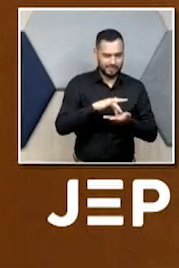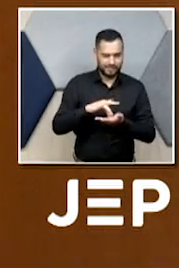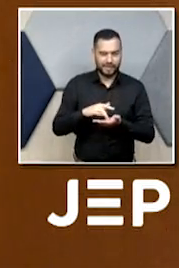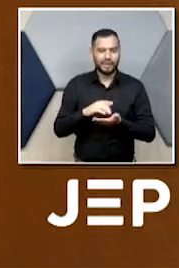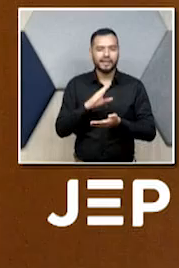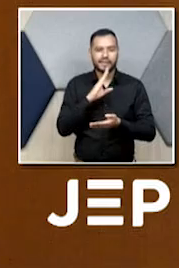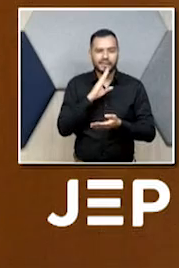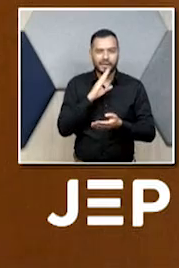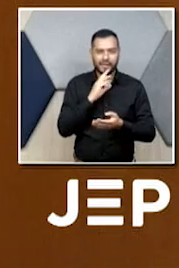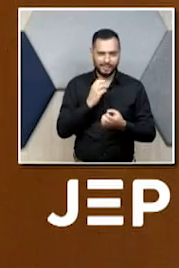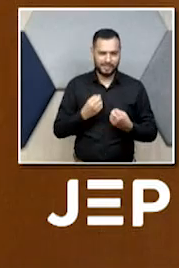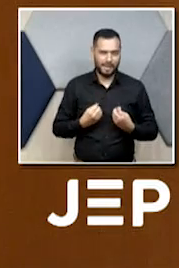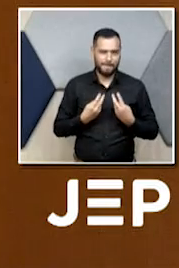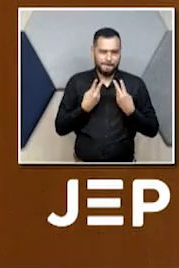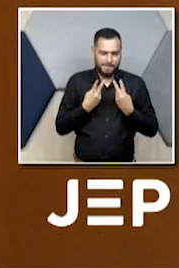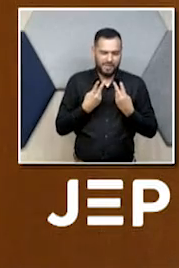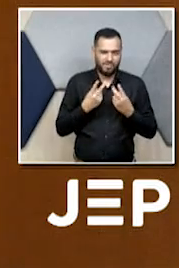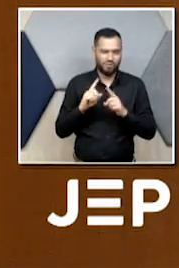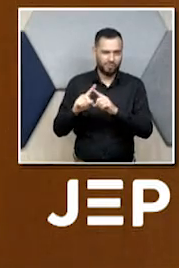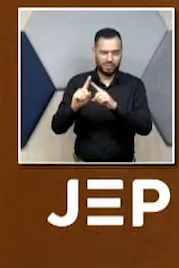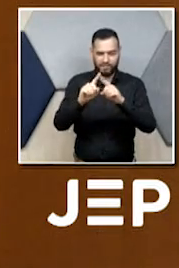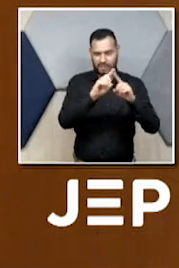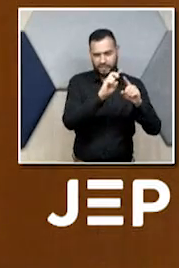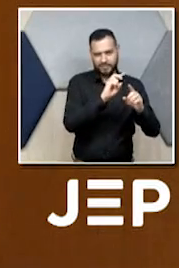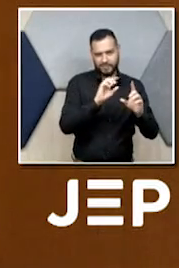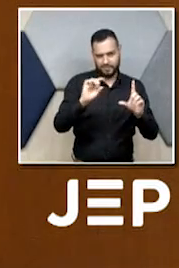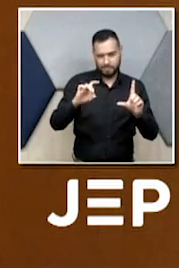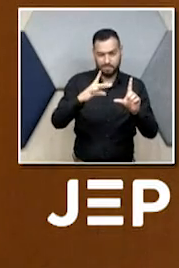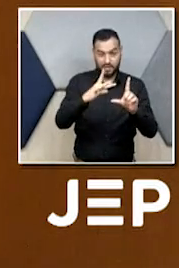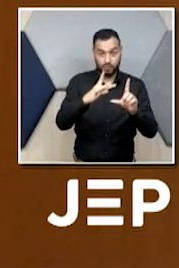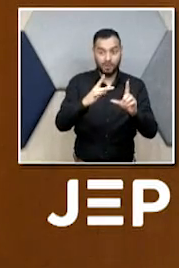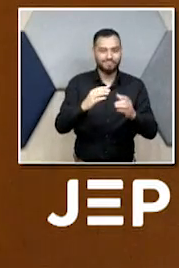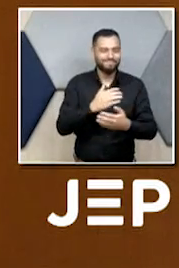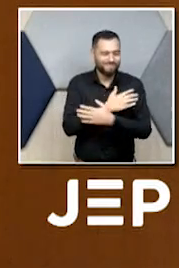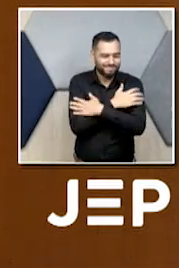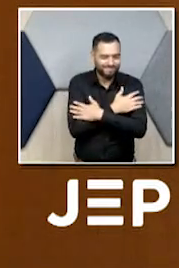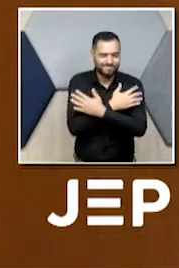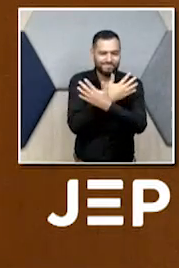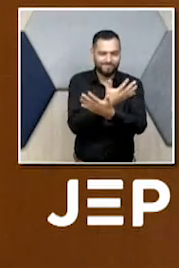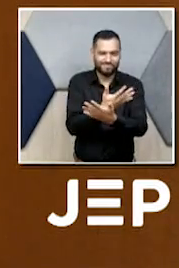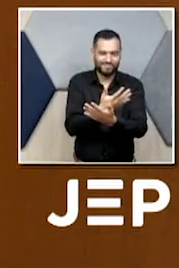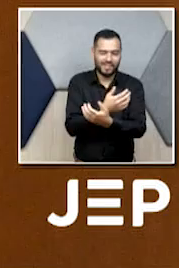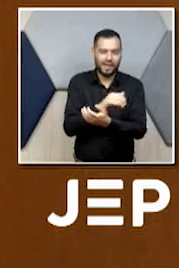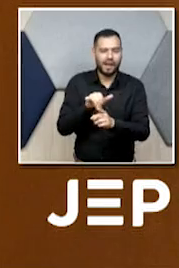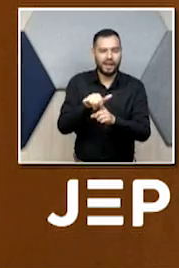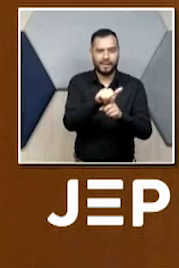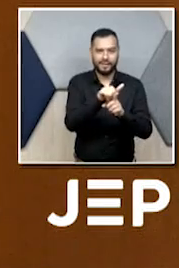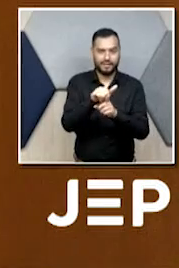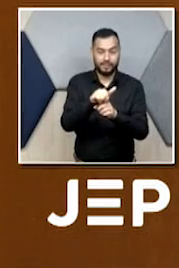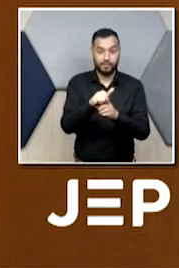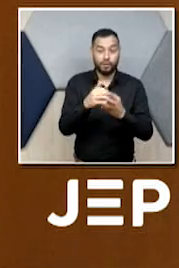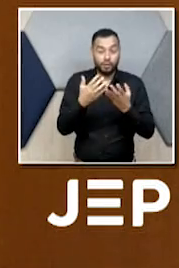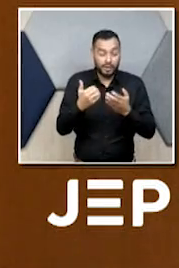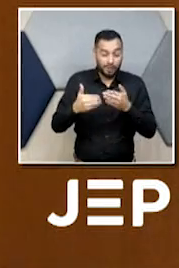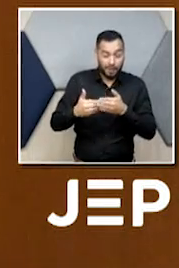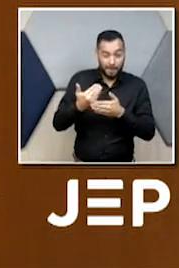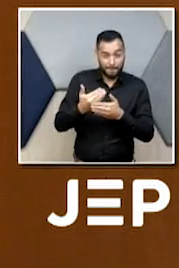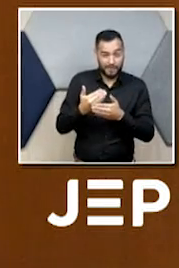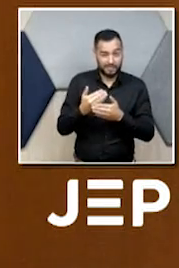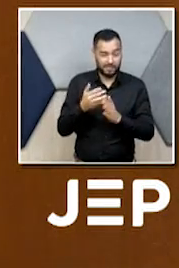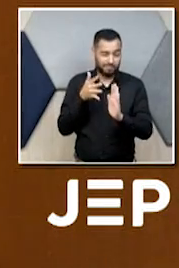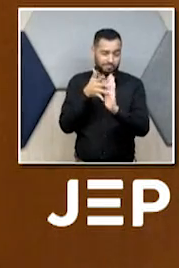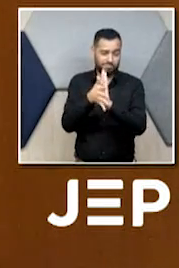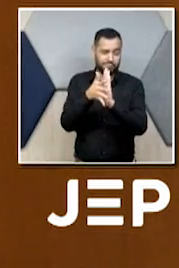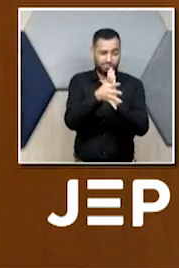plataforma digital. Un afectuoso saludo de armonía. Quiero iniciar mi intervención reconociendo y